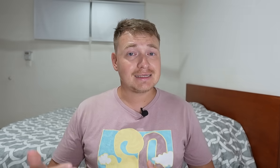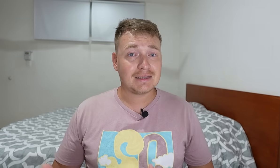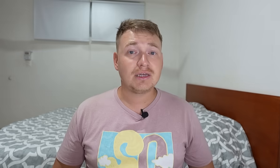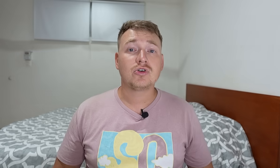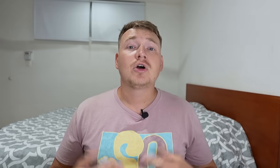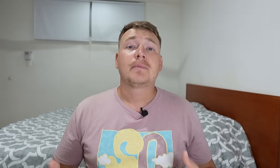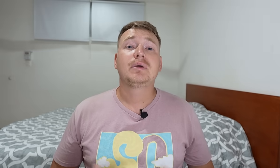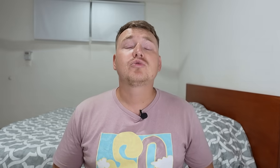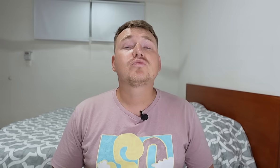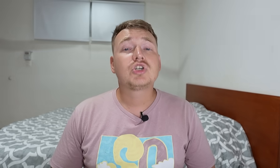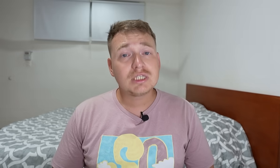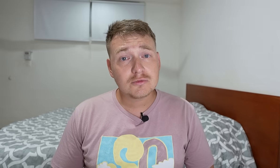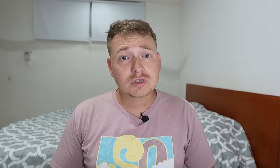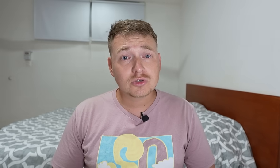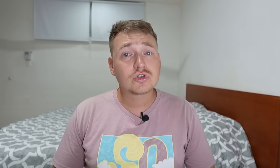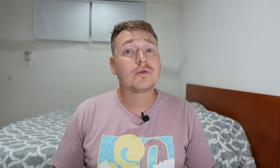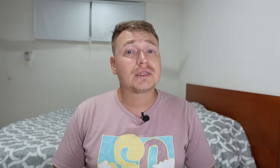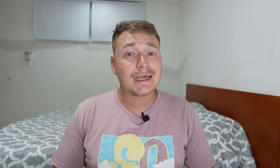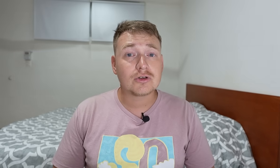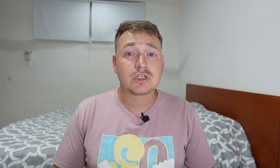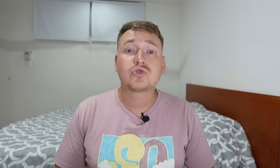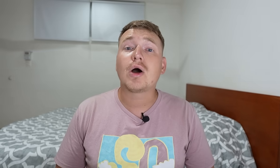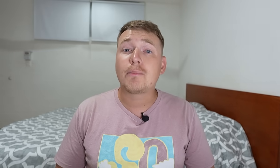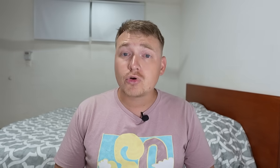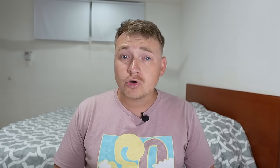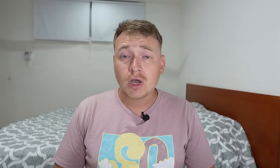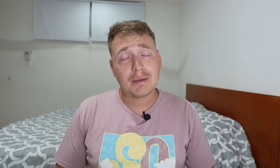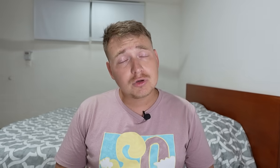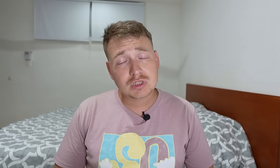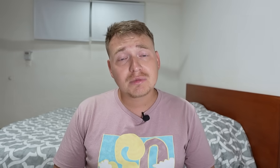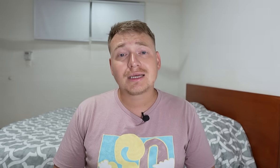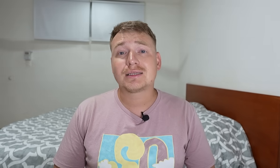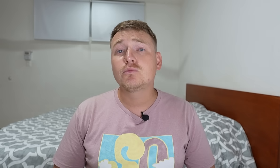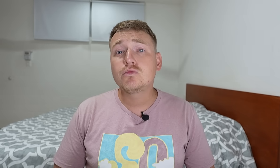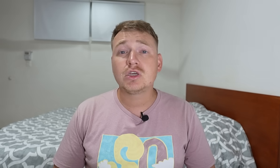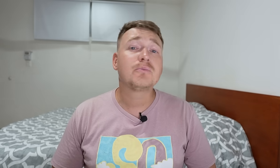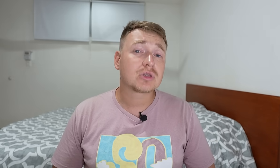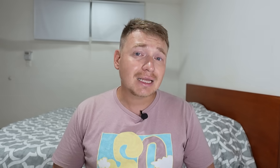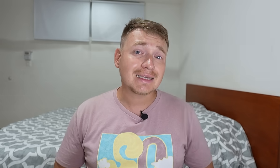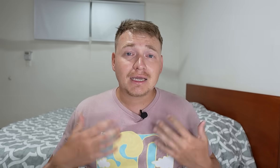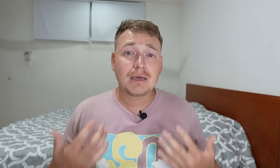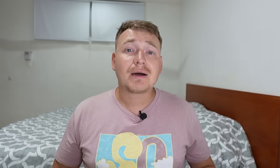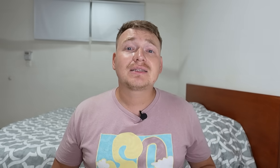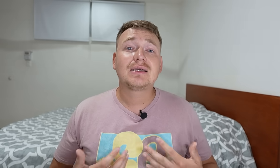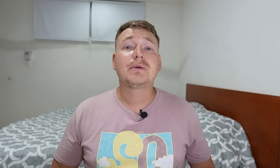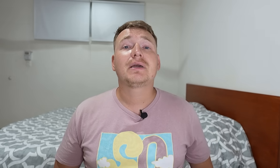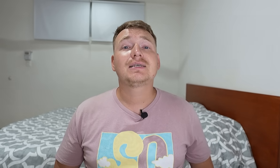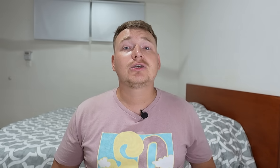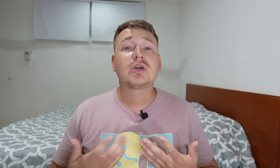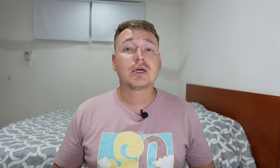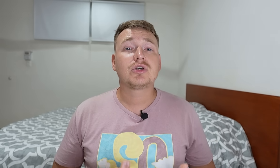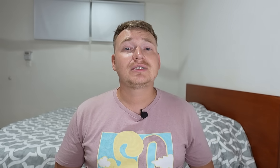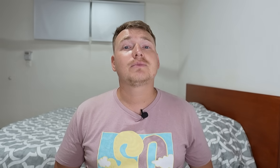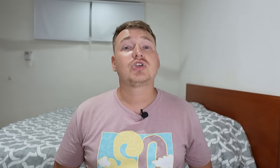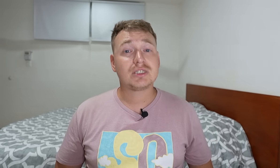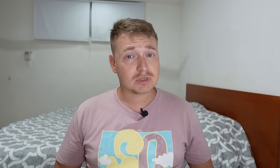después de este video vimos muchísimos de sus comentarios, de su apoyo. Amigos, de verdad es muy importante, y de parte de mi país